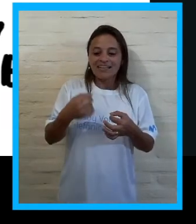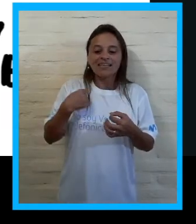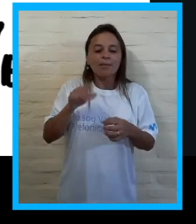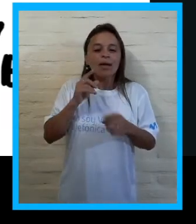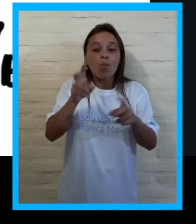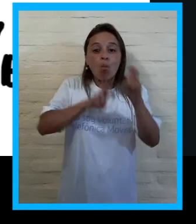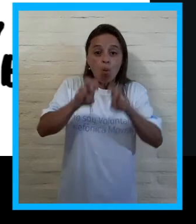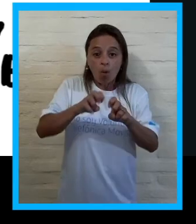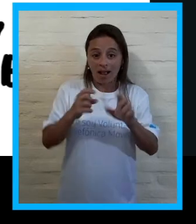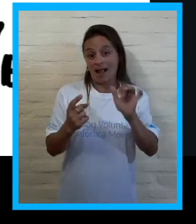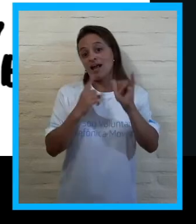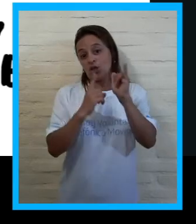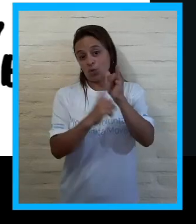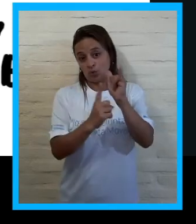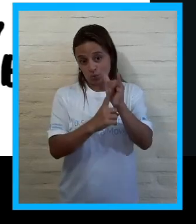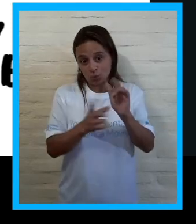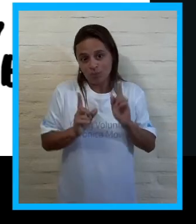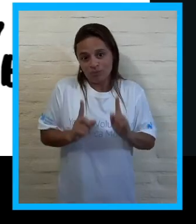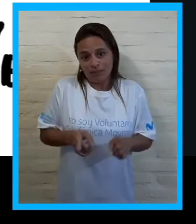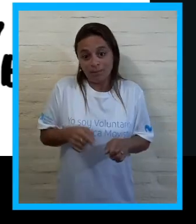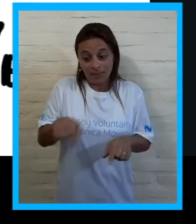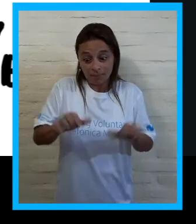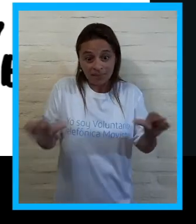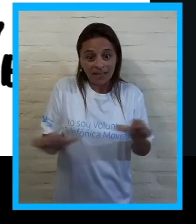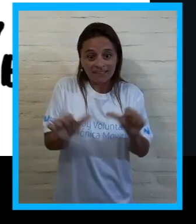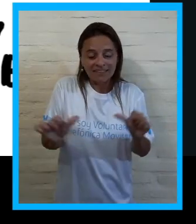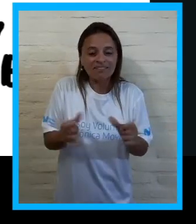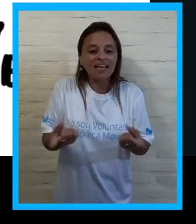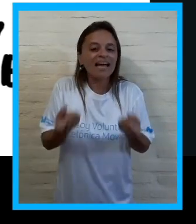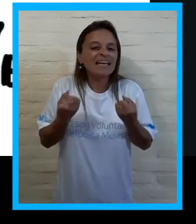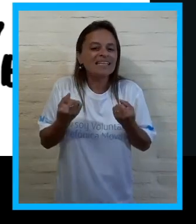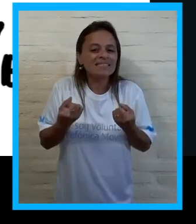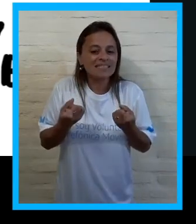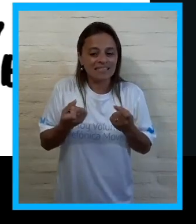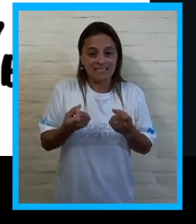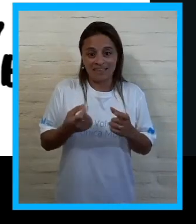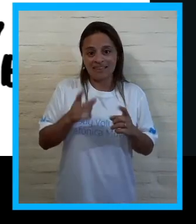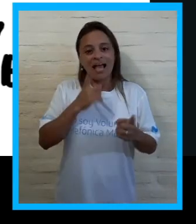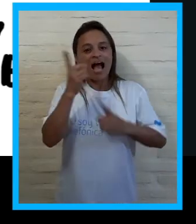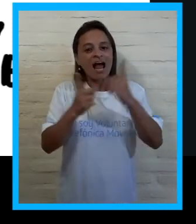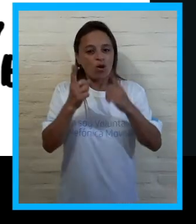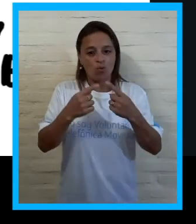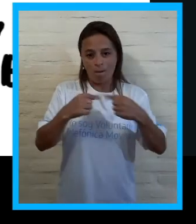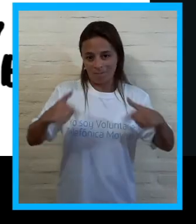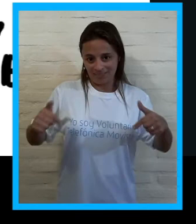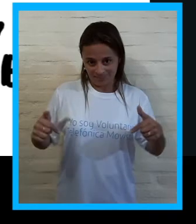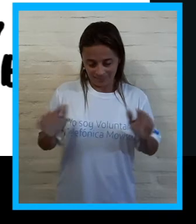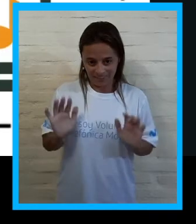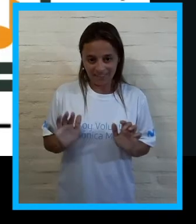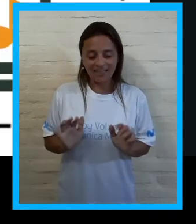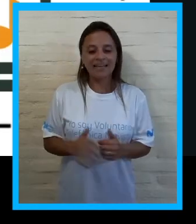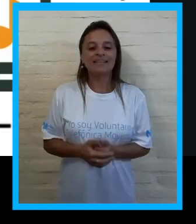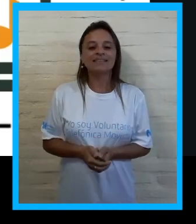en internet. Para esta actividad vamos a necesitar algunos materiales.